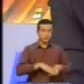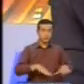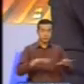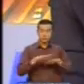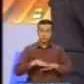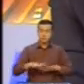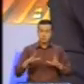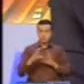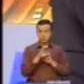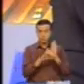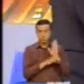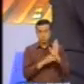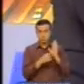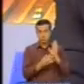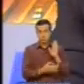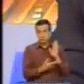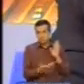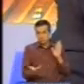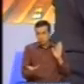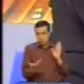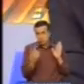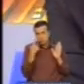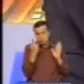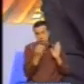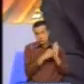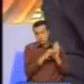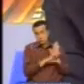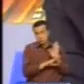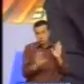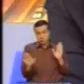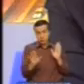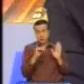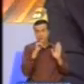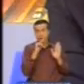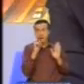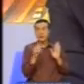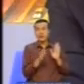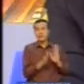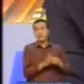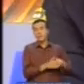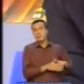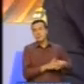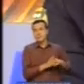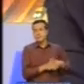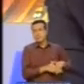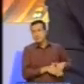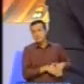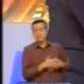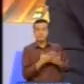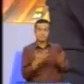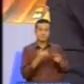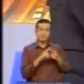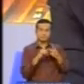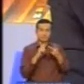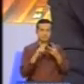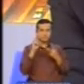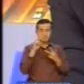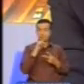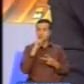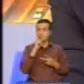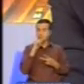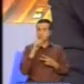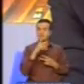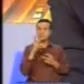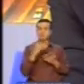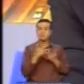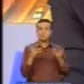territorial, está en la Constitución, sin embargo, ahí está. Ha quedado un poco, bastante dormido, diría yo. El otro tema tiene que ver